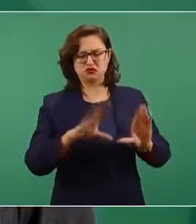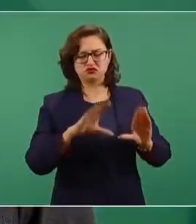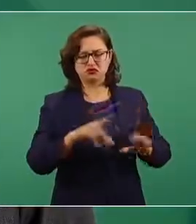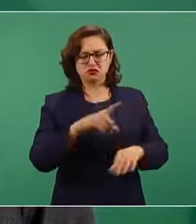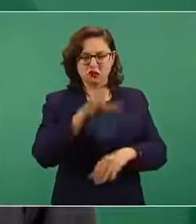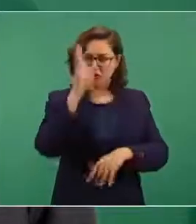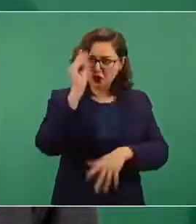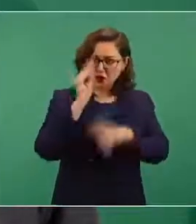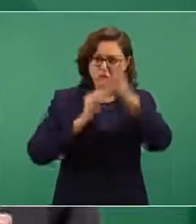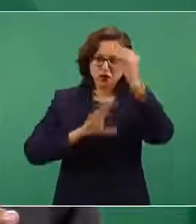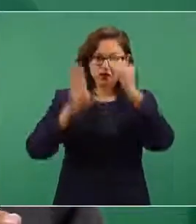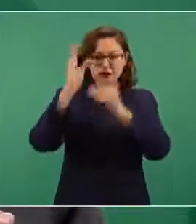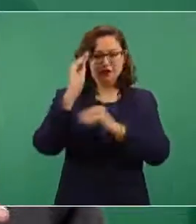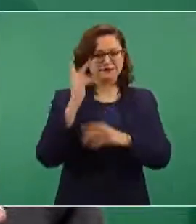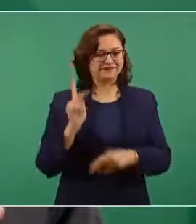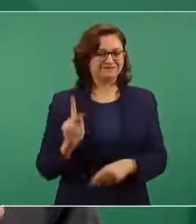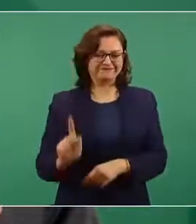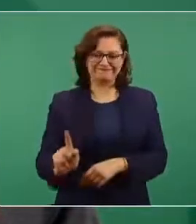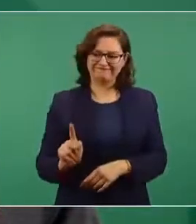Pero todo esto